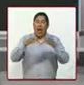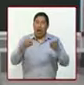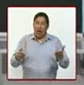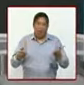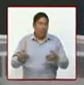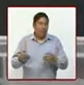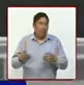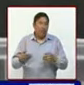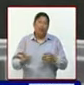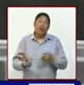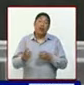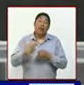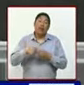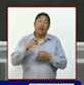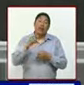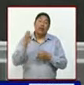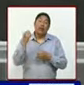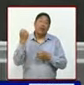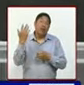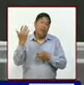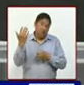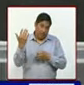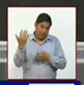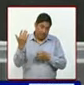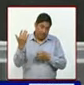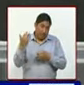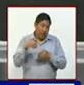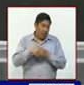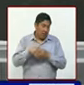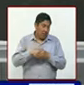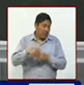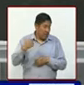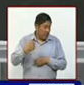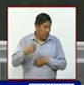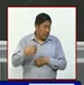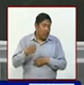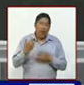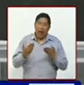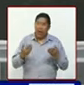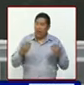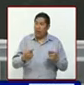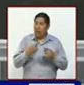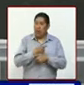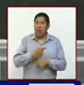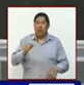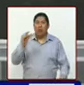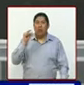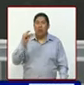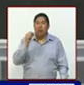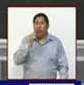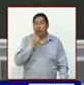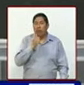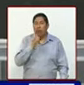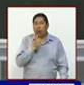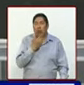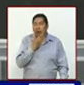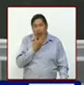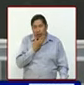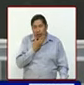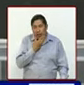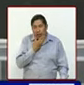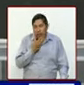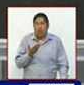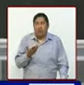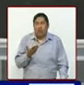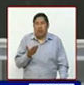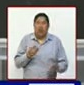715 postulantes a las candidaturas para las elecciones judiciales, pero hay un dilema. Pocas mujeres fueron las que se han postulado y